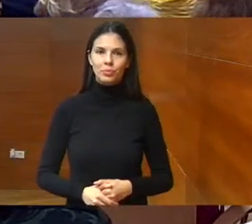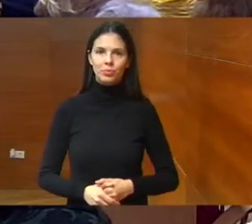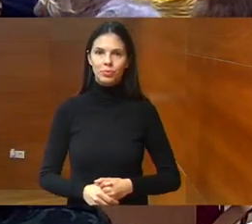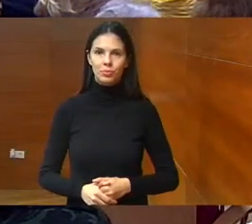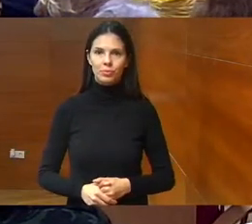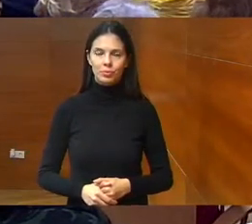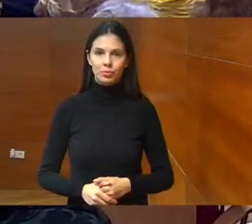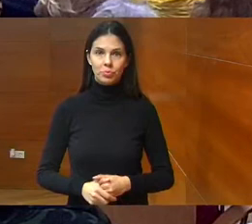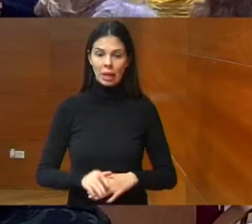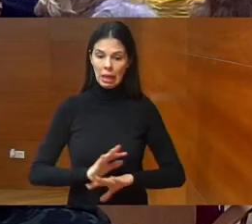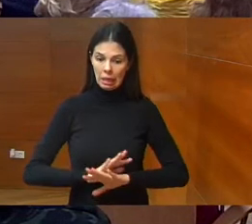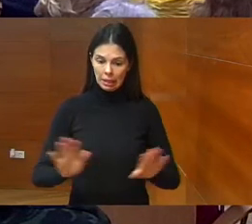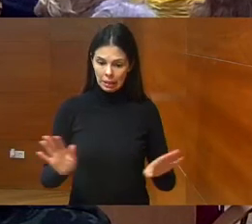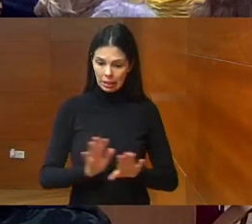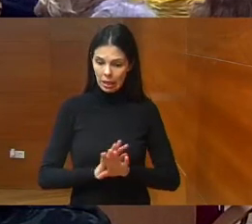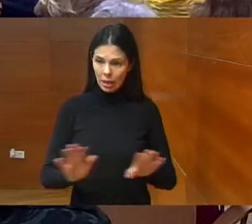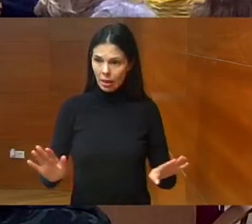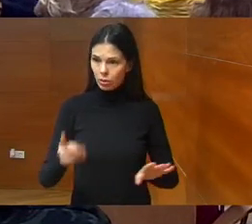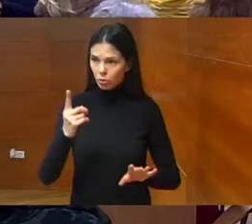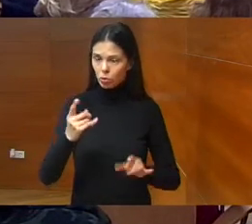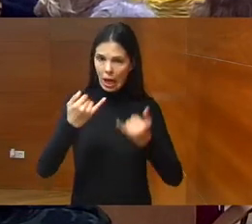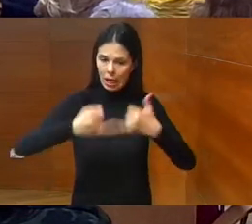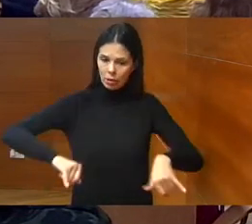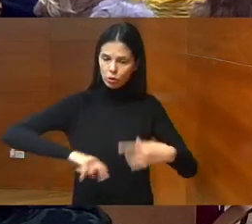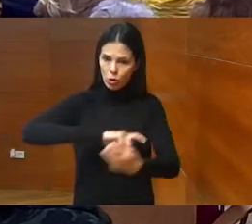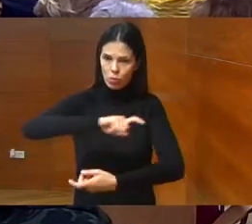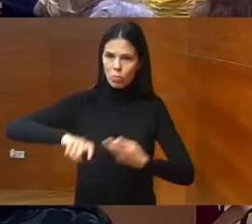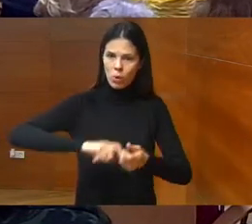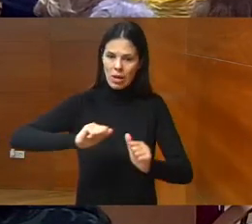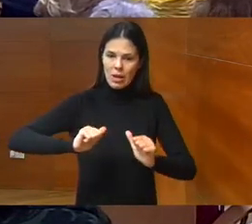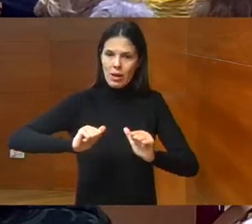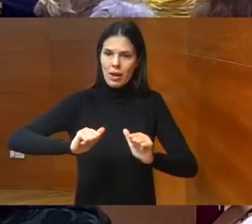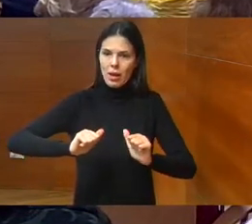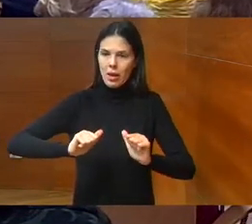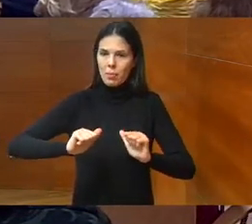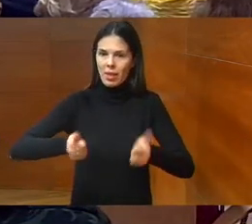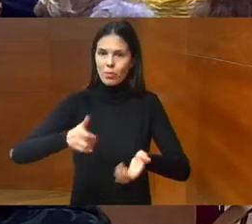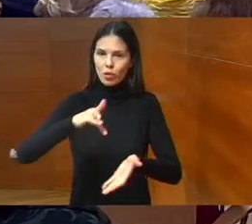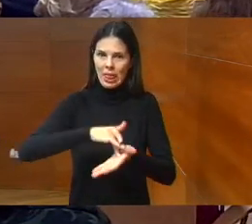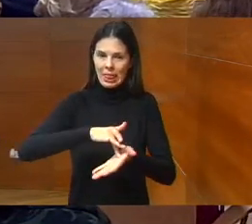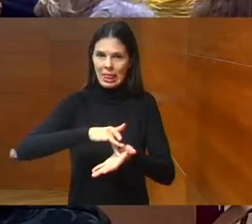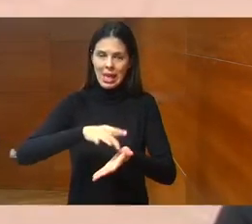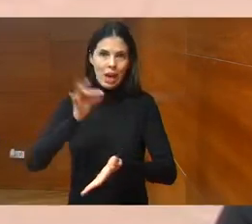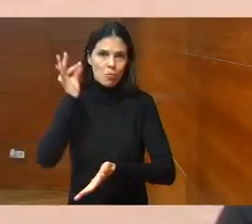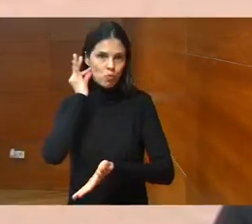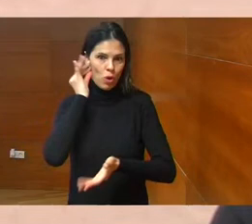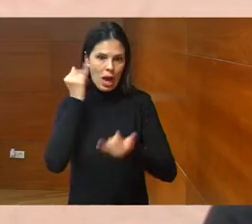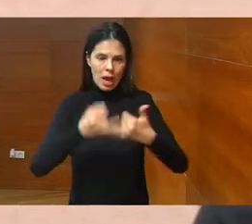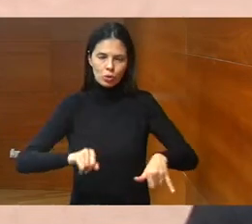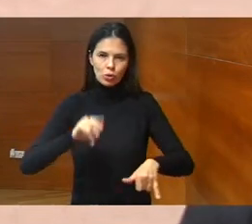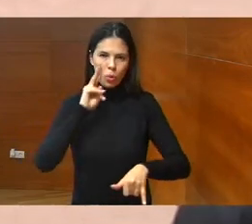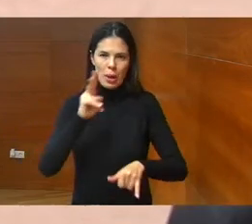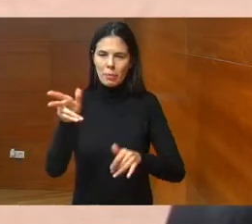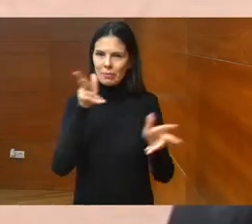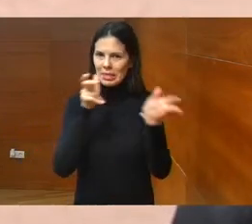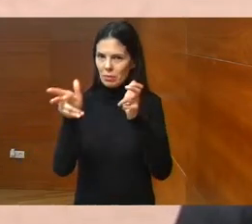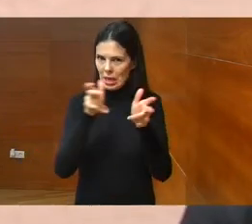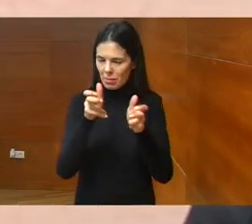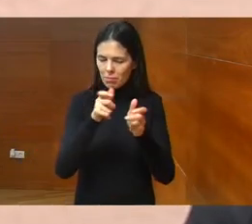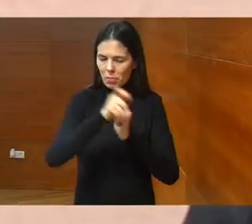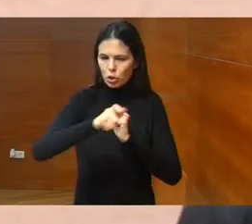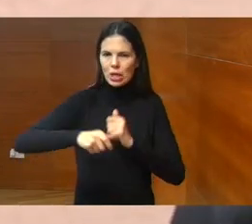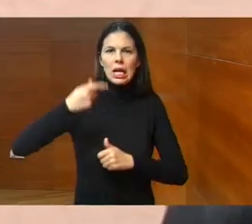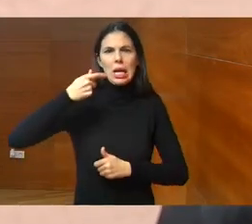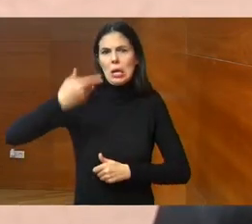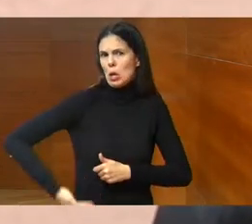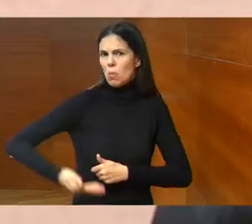nada una tomáis que conmemora pues empezamos con mesodiadamullermoto que bueno para la visibilidades Es sobre todo personas importantes